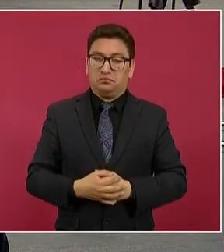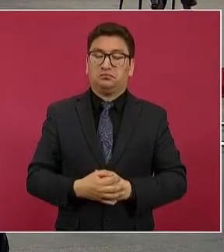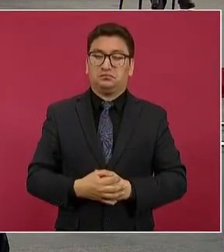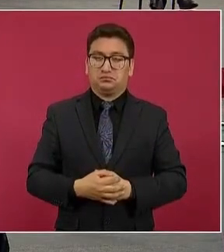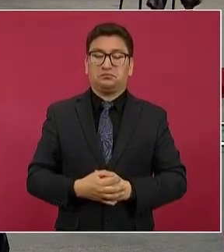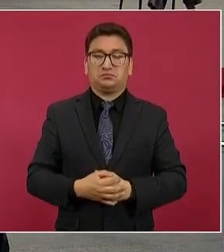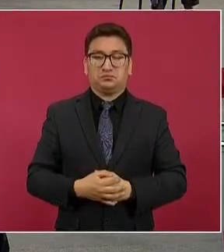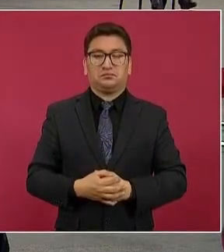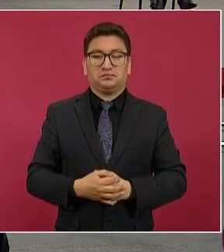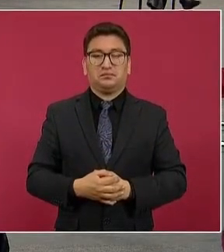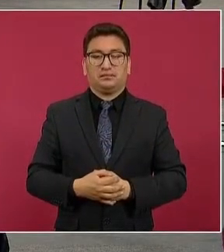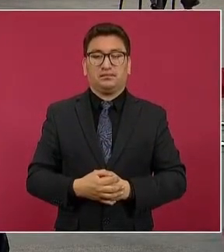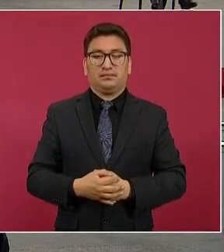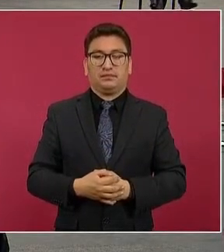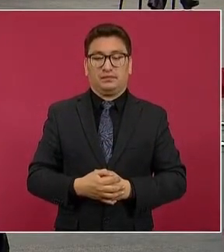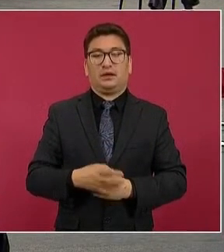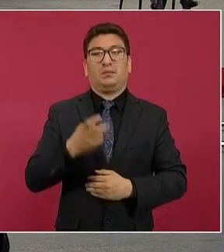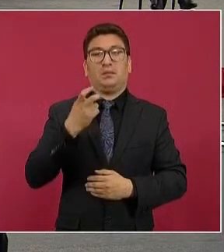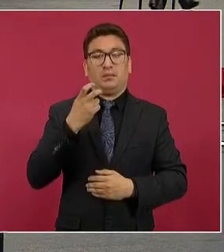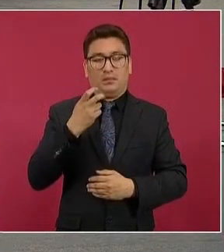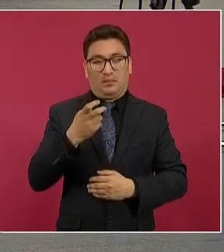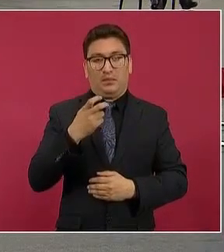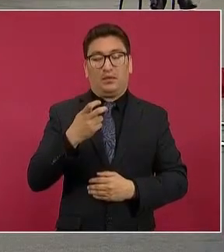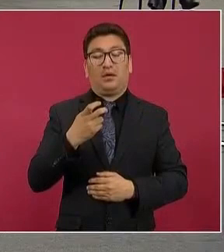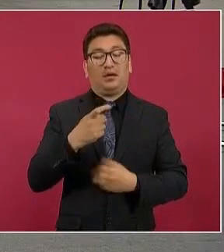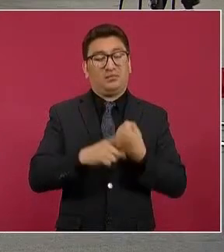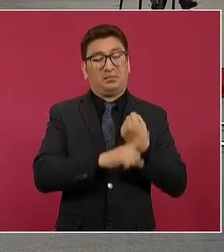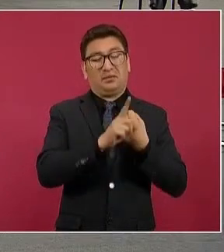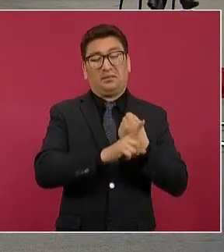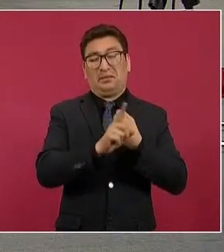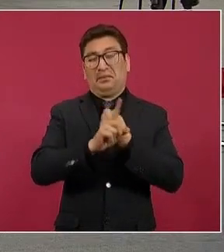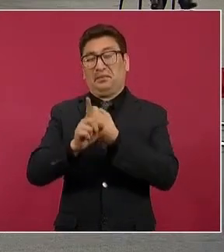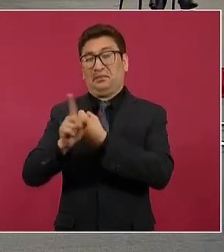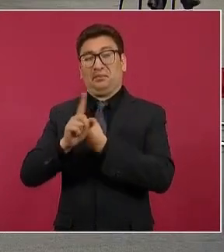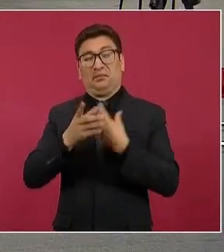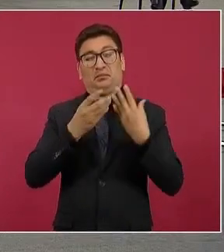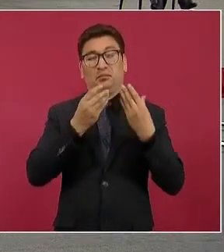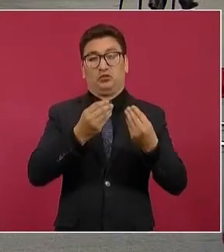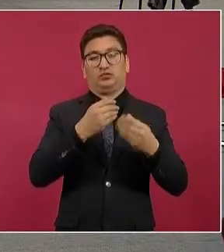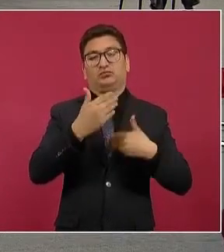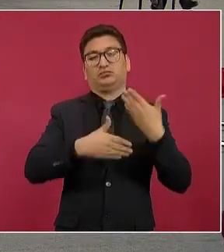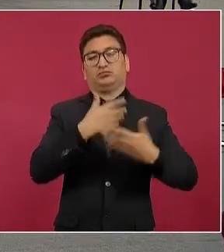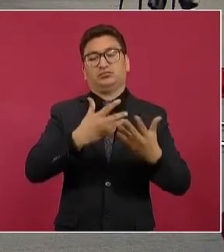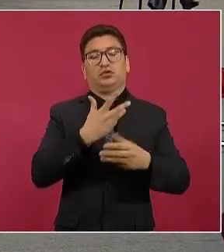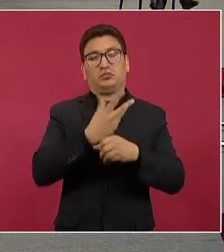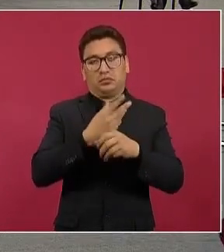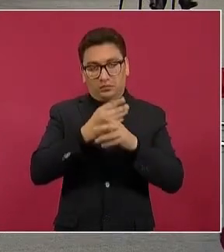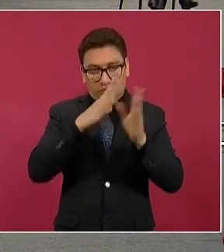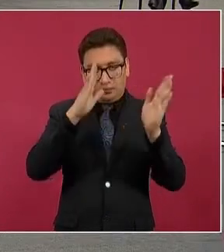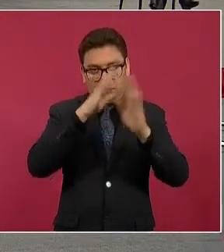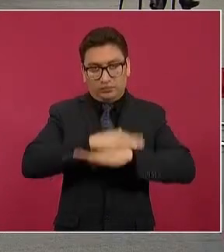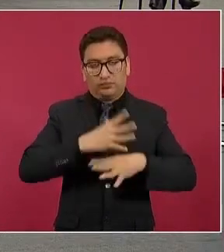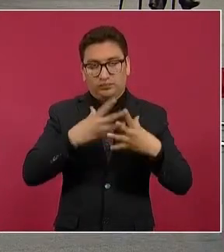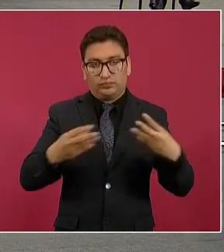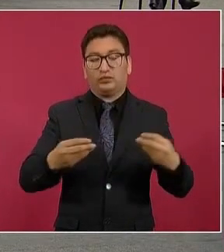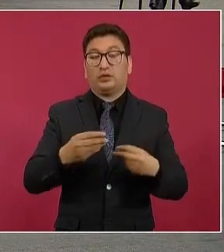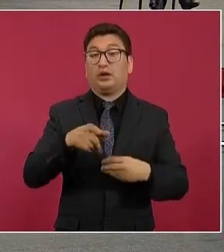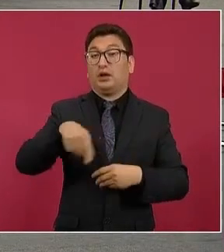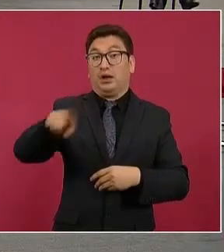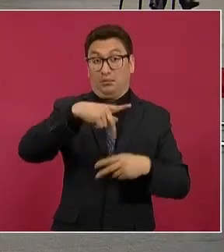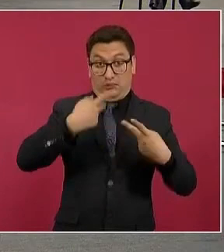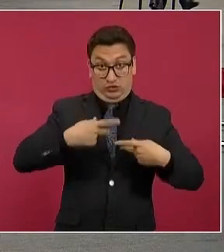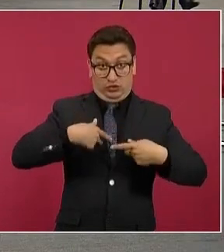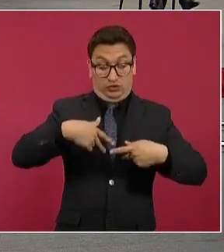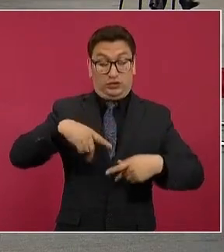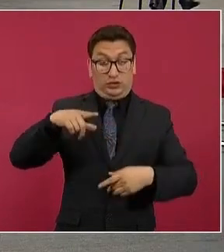vamos a resolver muchos problemas. Adelanto a los trabajadores de la salud dos cosas.